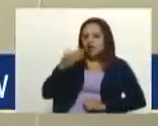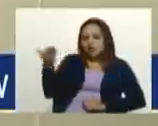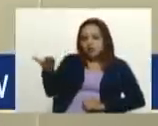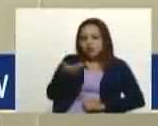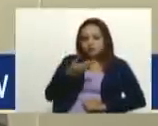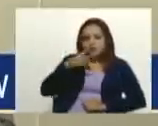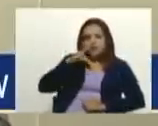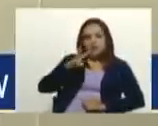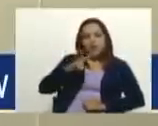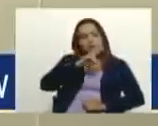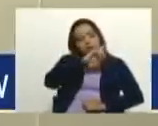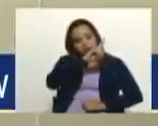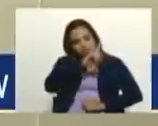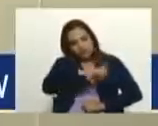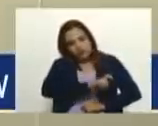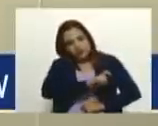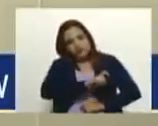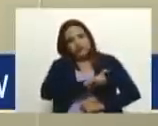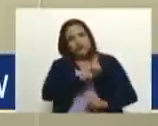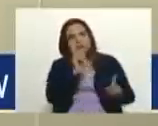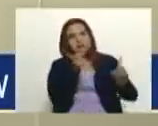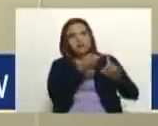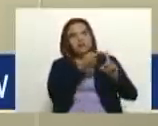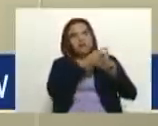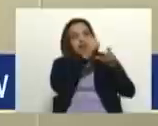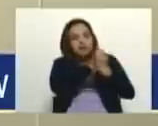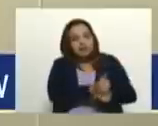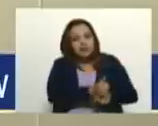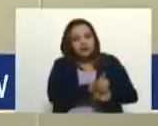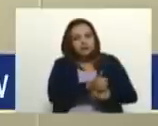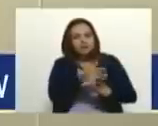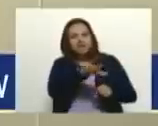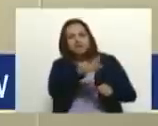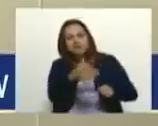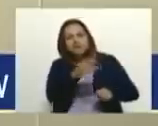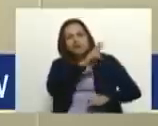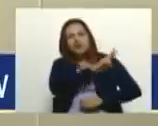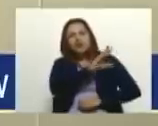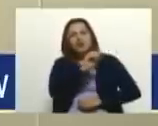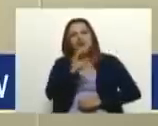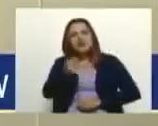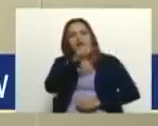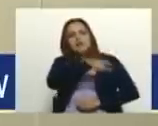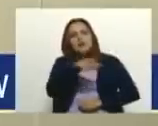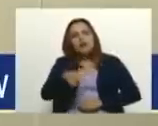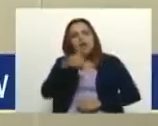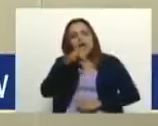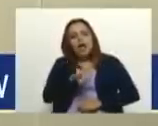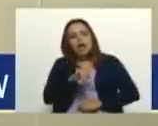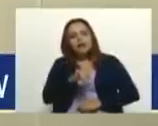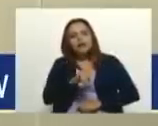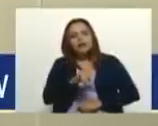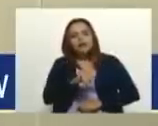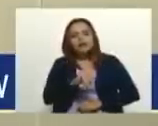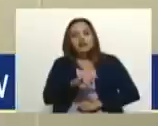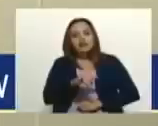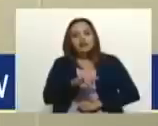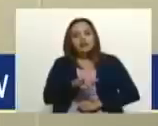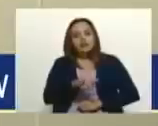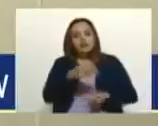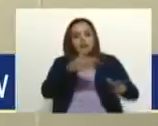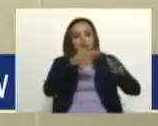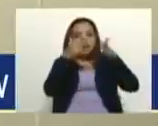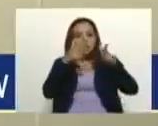formular. La primera es que se estima que alrededor de 200 personas fueron desaparecidas en la frontera entre Venezuela